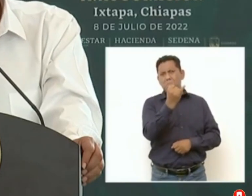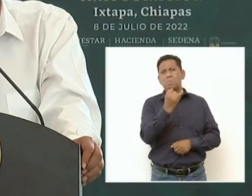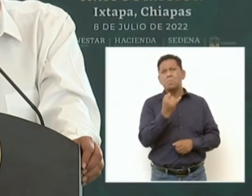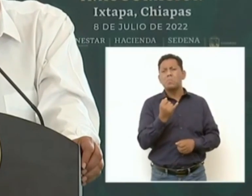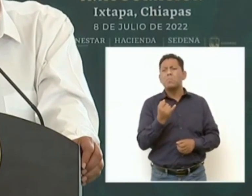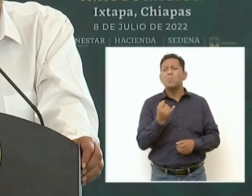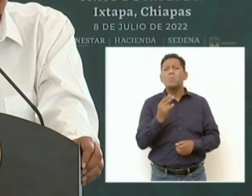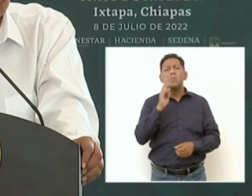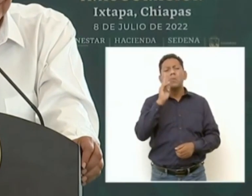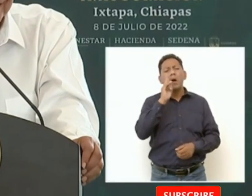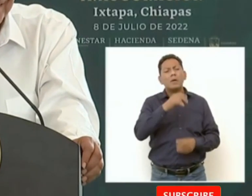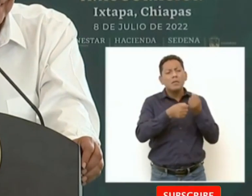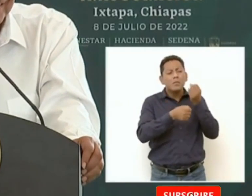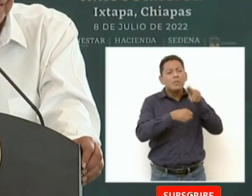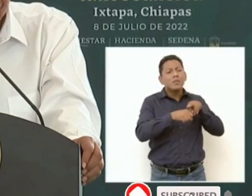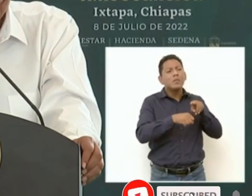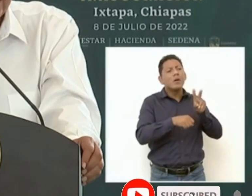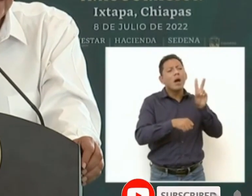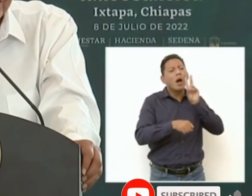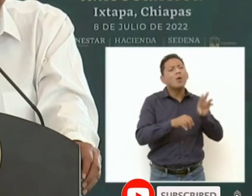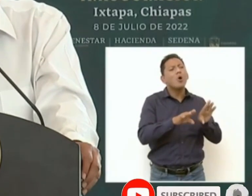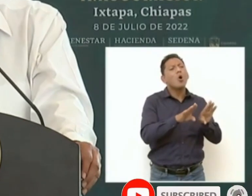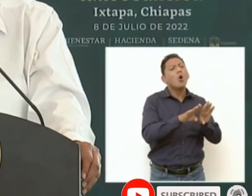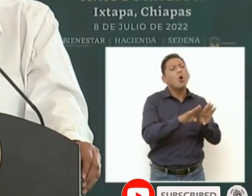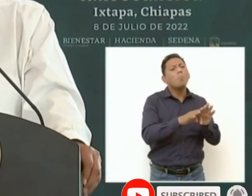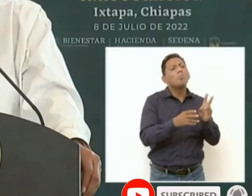¿Cómo ve, secretario? Sí, dice,